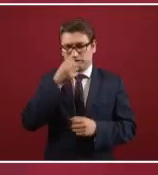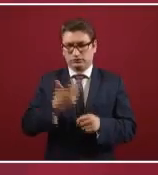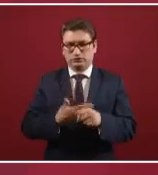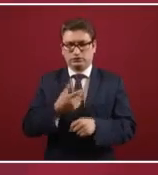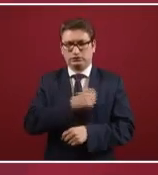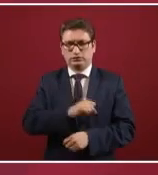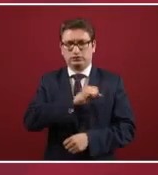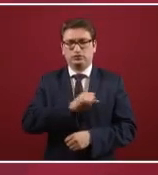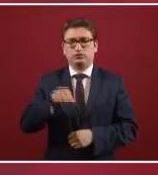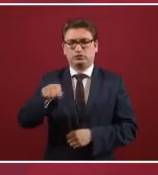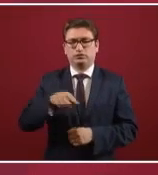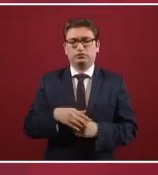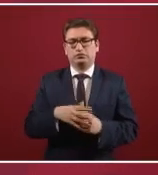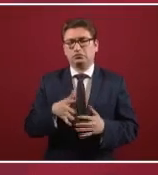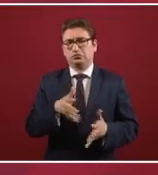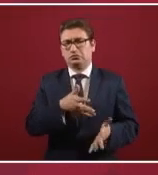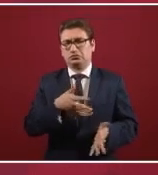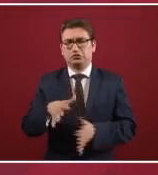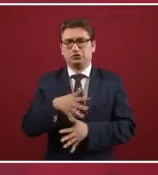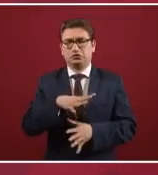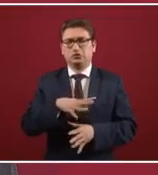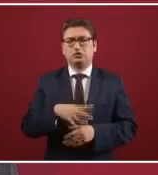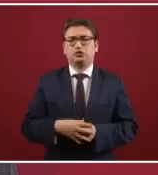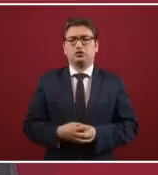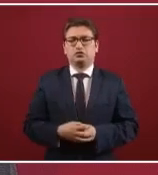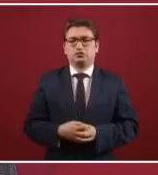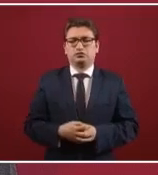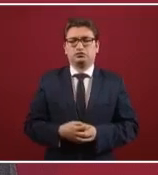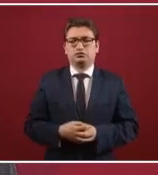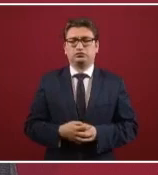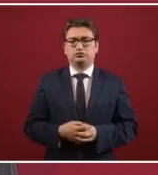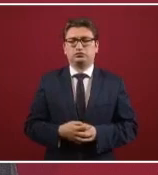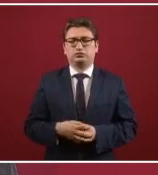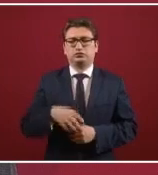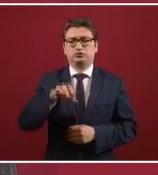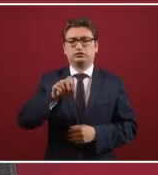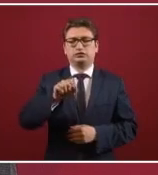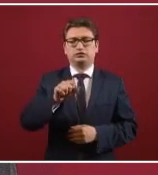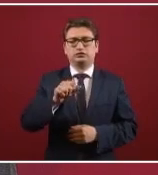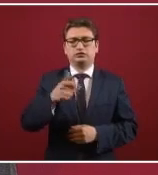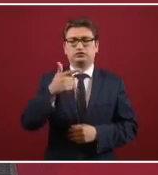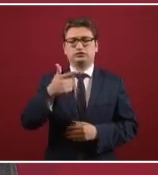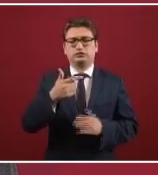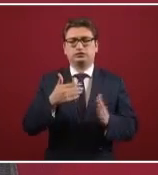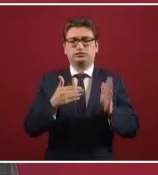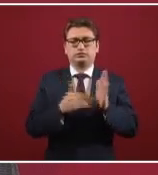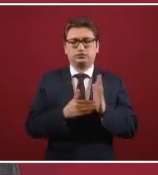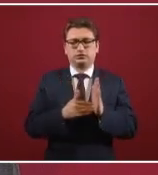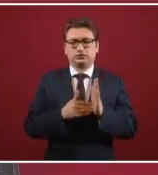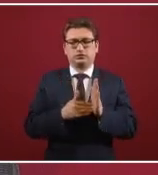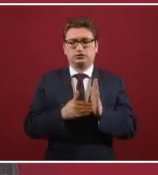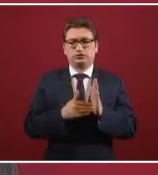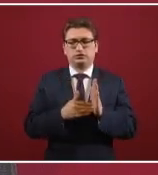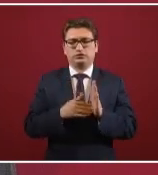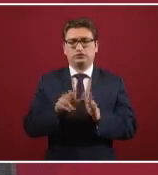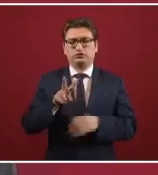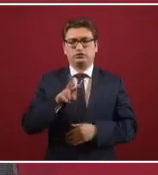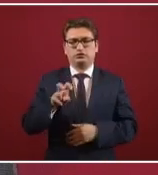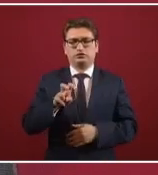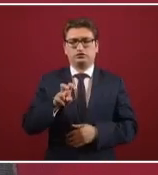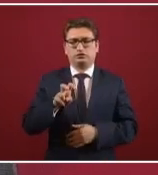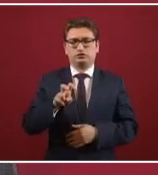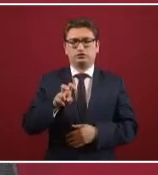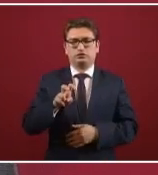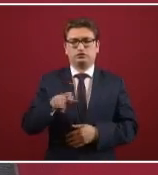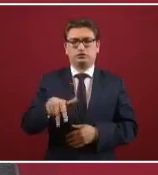forma alrededor de casi y fueron 67 mil 230